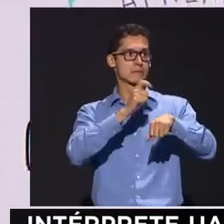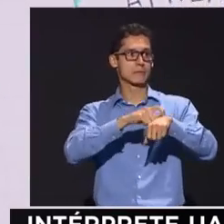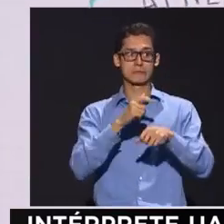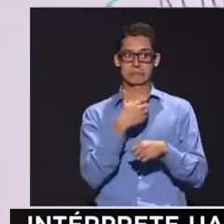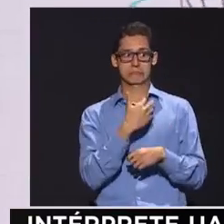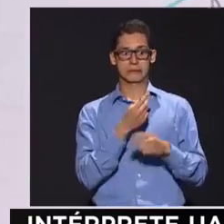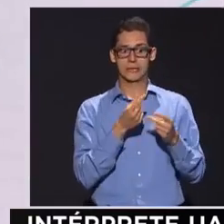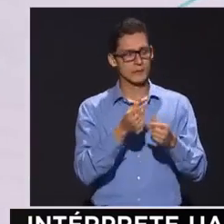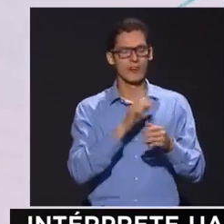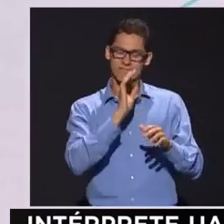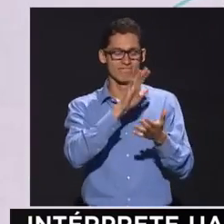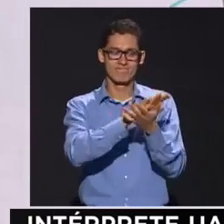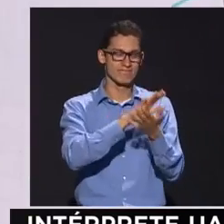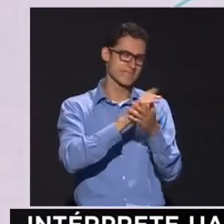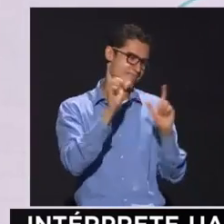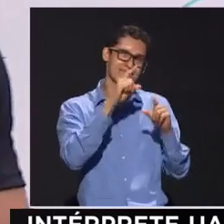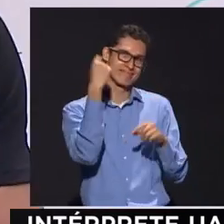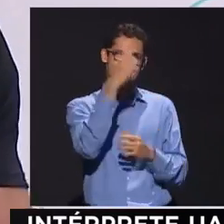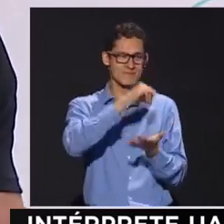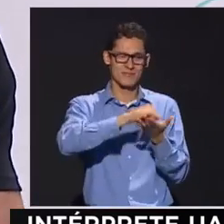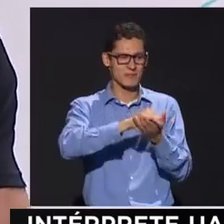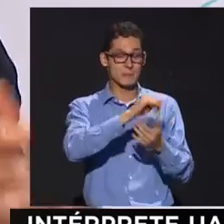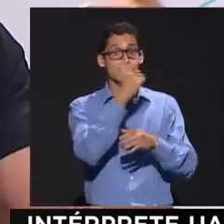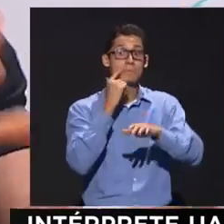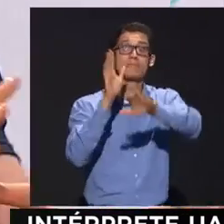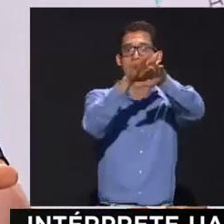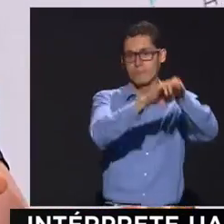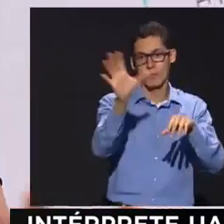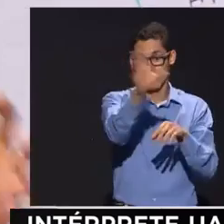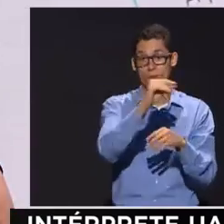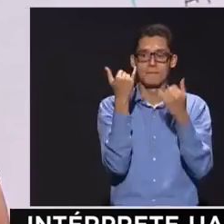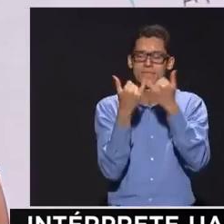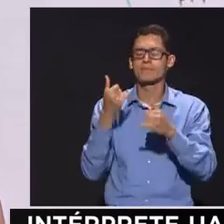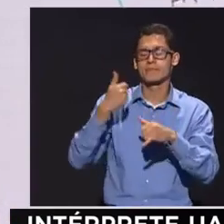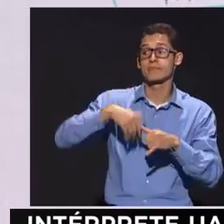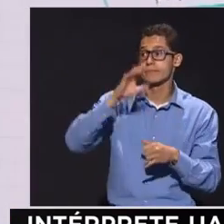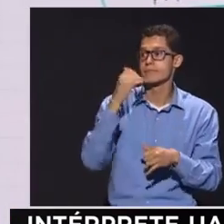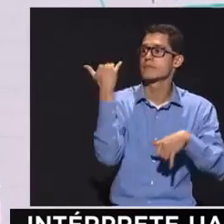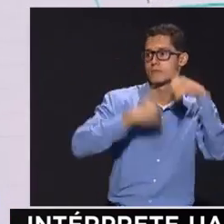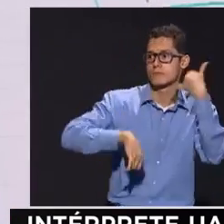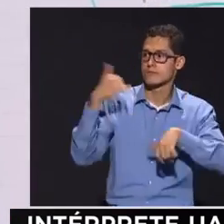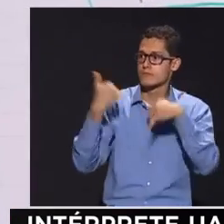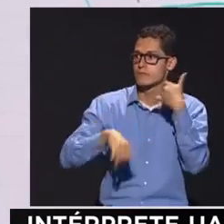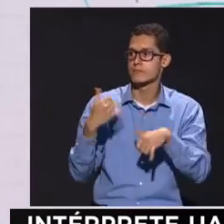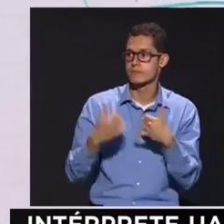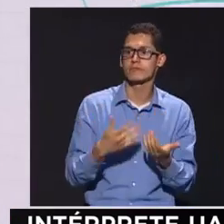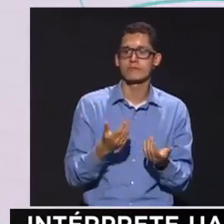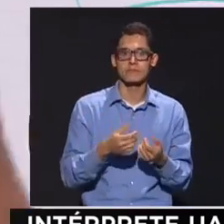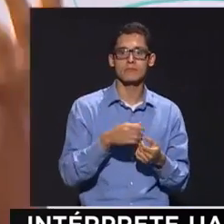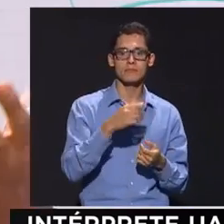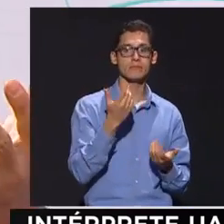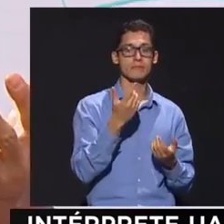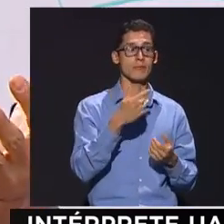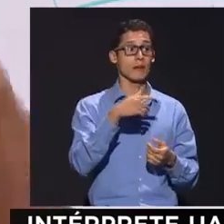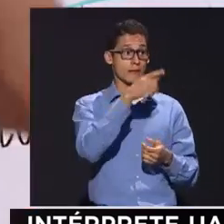movernos e invitar a las personas también a que nos acompañen vamos a jugar a hacer unos retos donde invitamos a que los papás